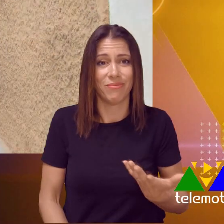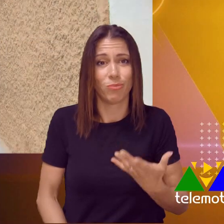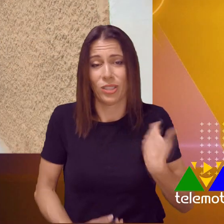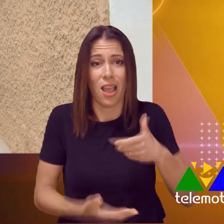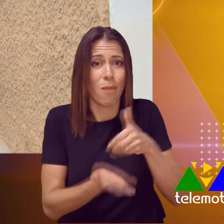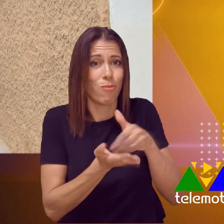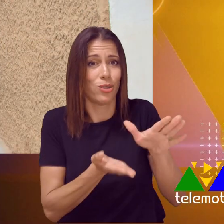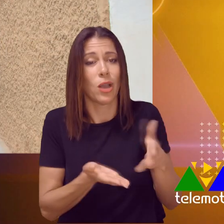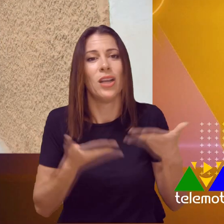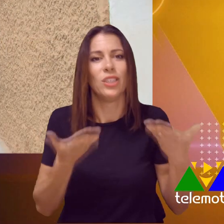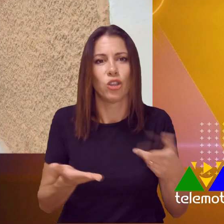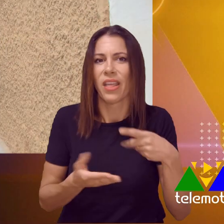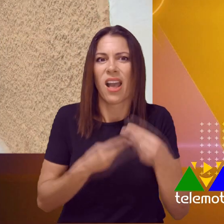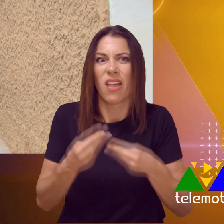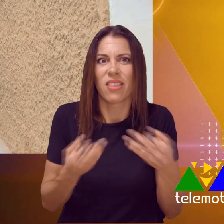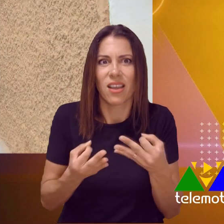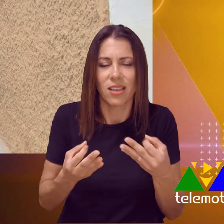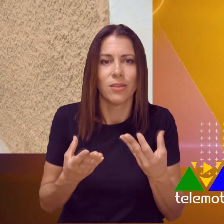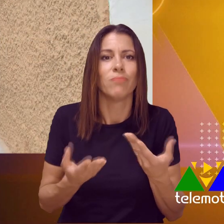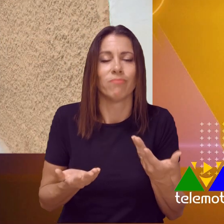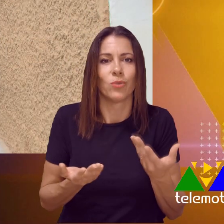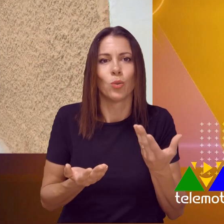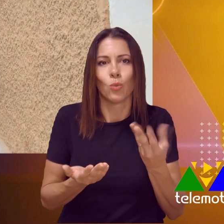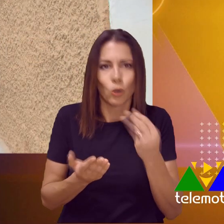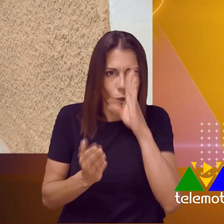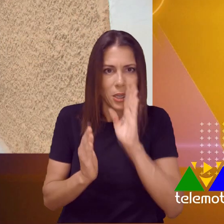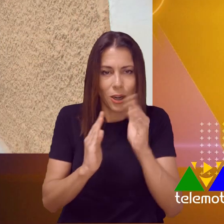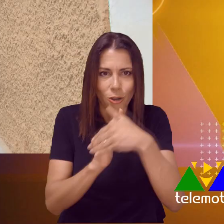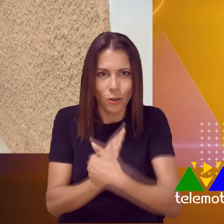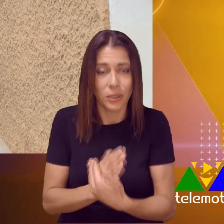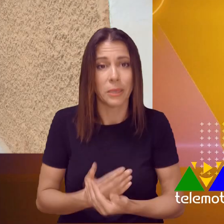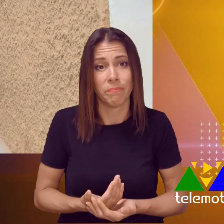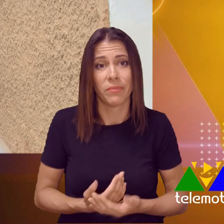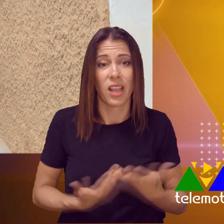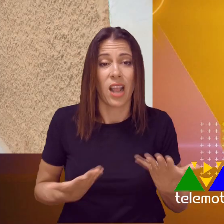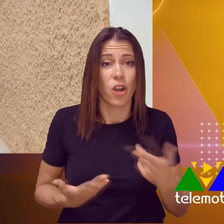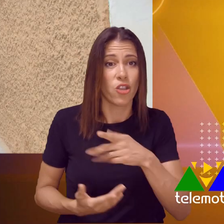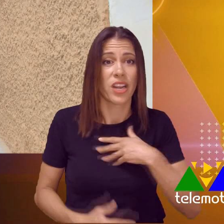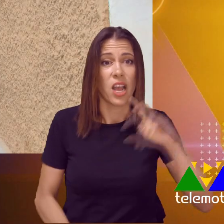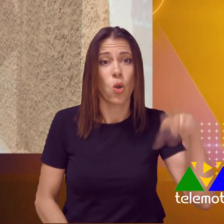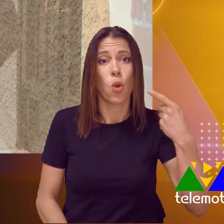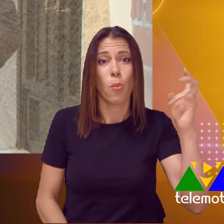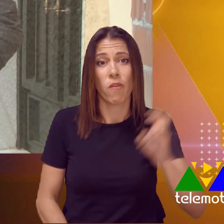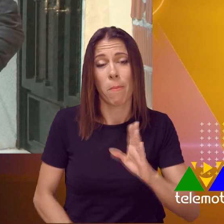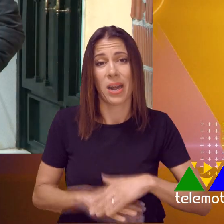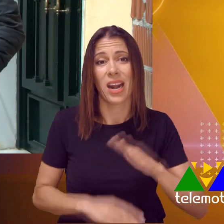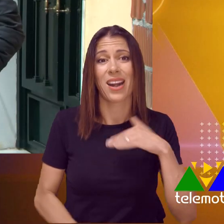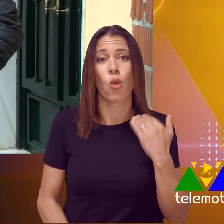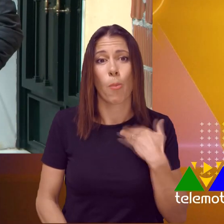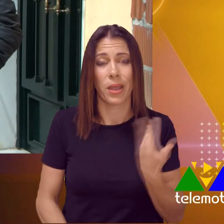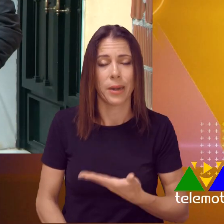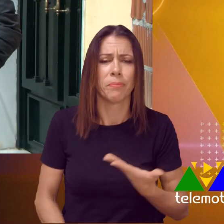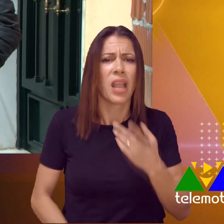expulsados. Y entonces lo que hacían es, muchas veces los enterraban. Los cristianos lo que querían era precisamente recuperar esos tesoros. Según contaba algún